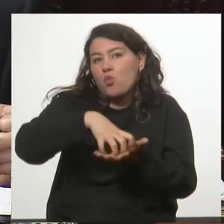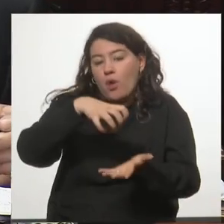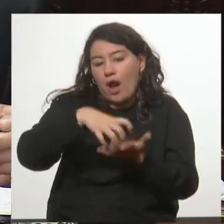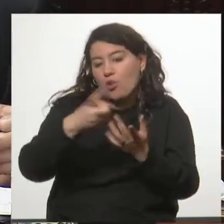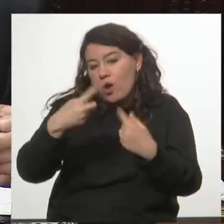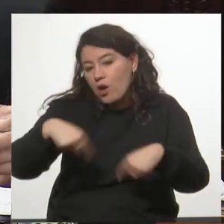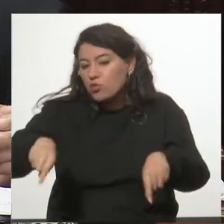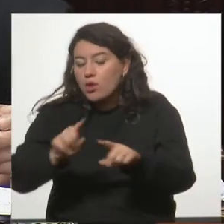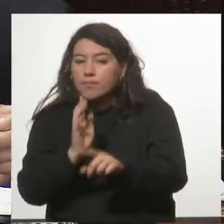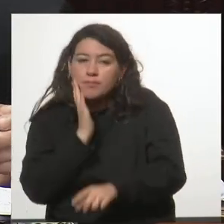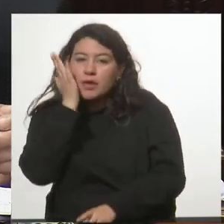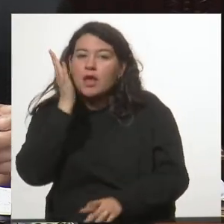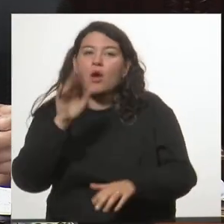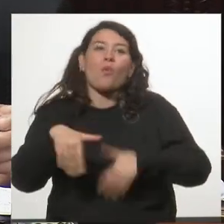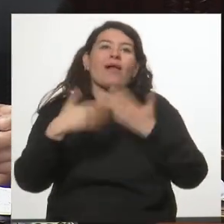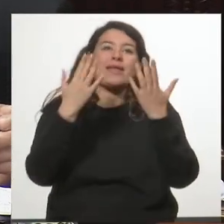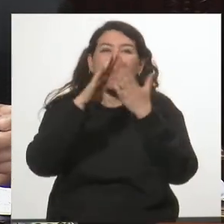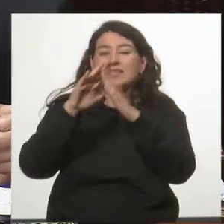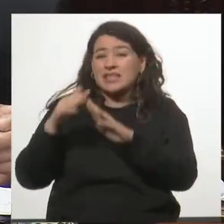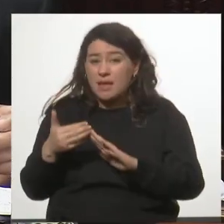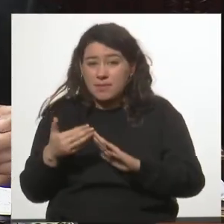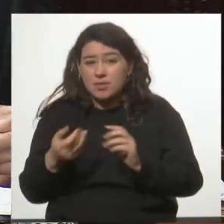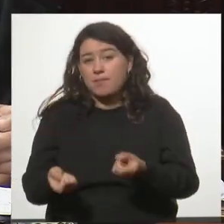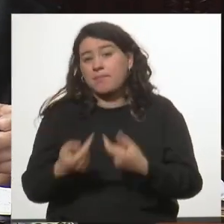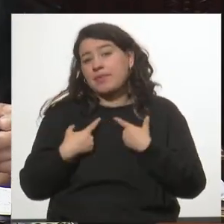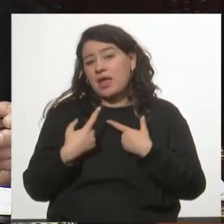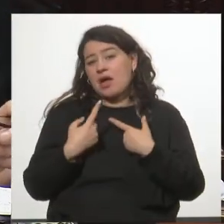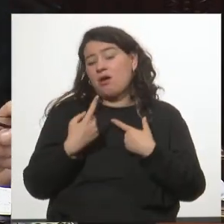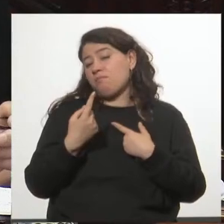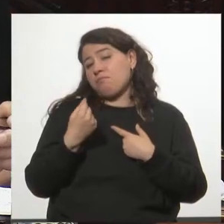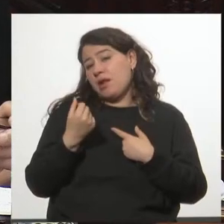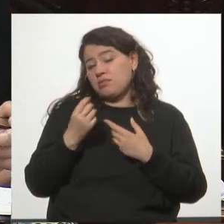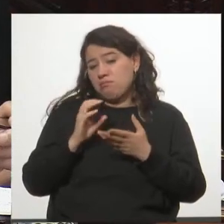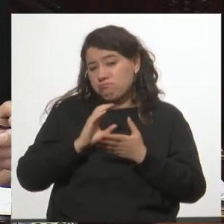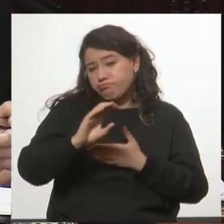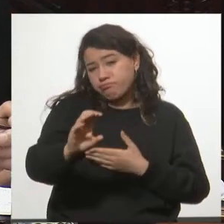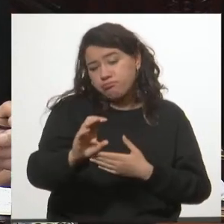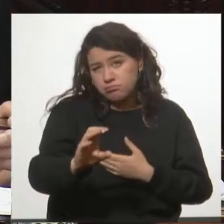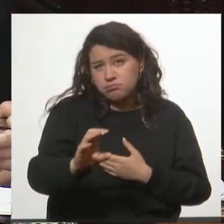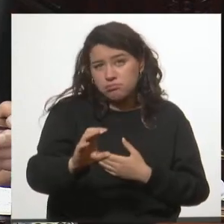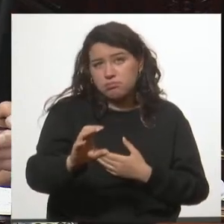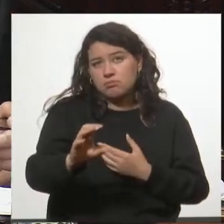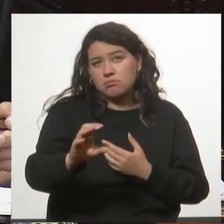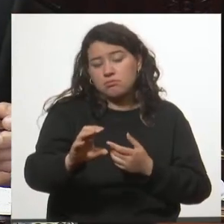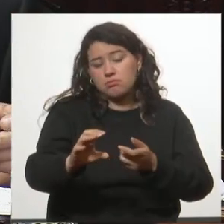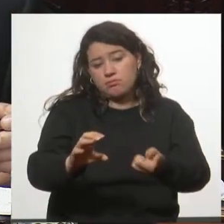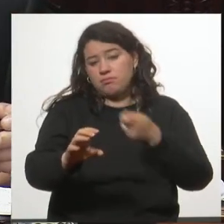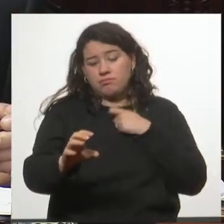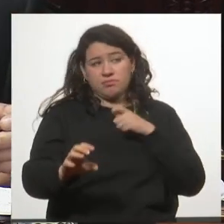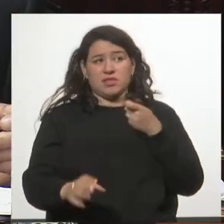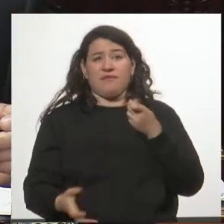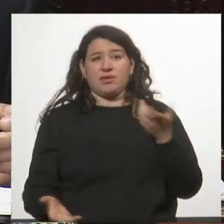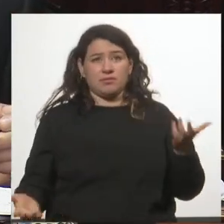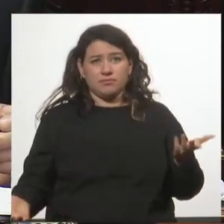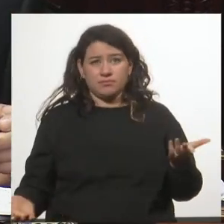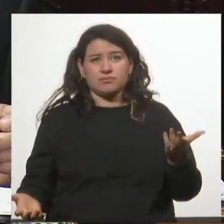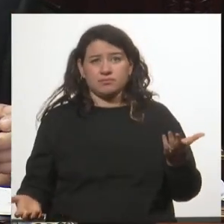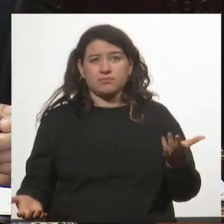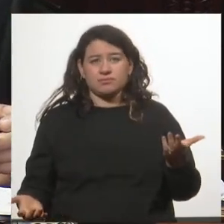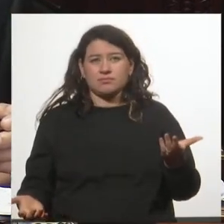en cualquier asentamiento me da una plata y todo es la llave